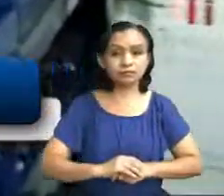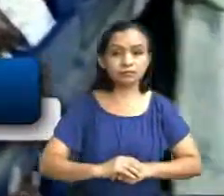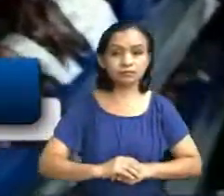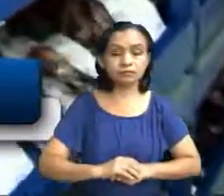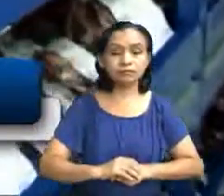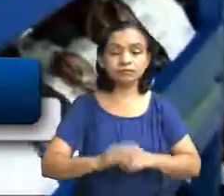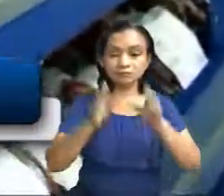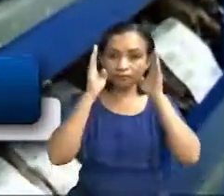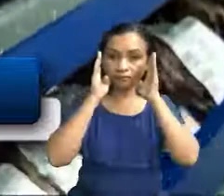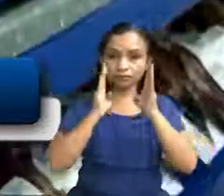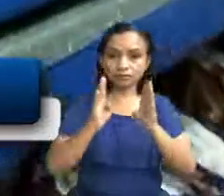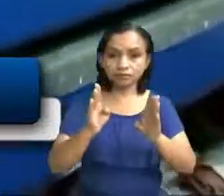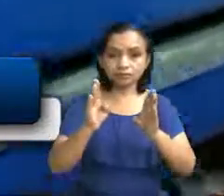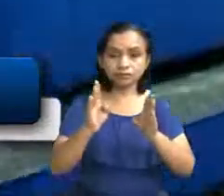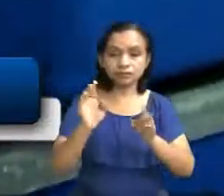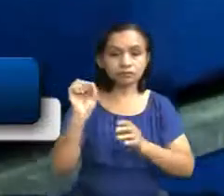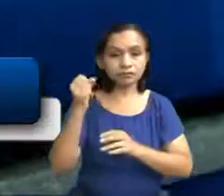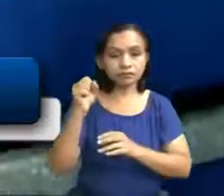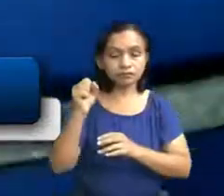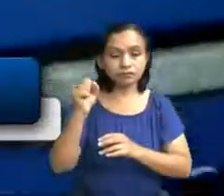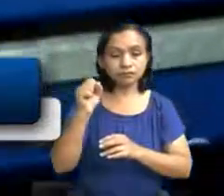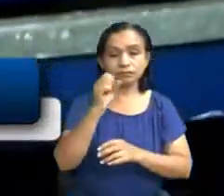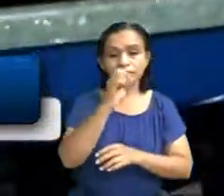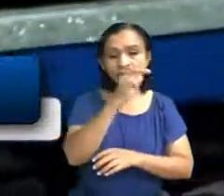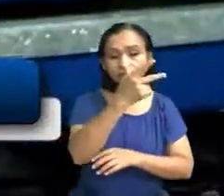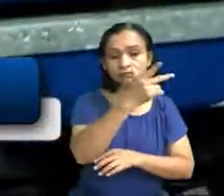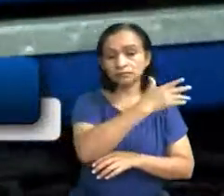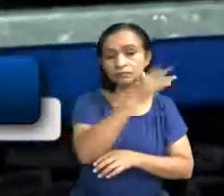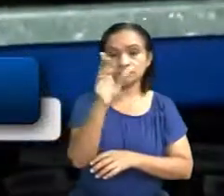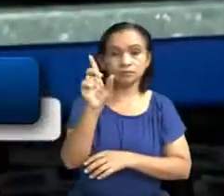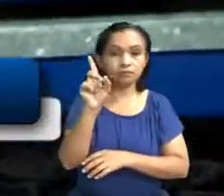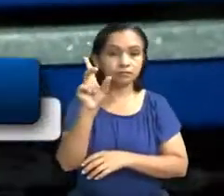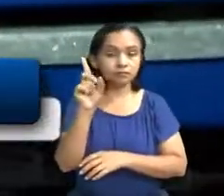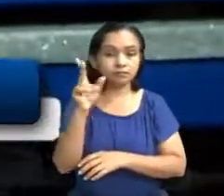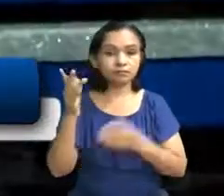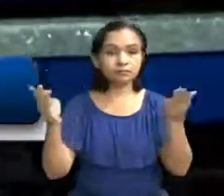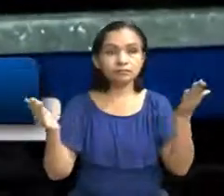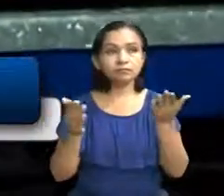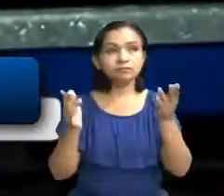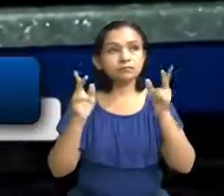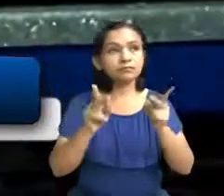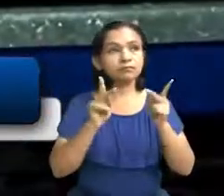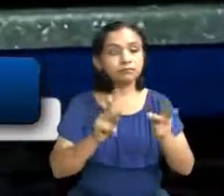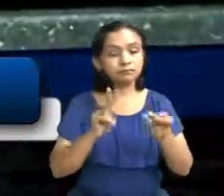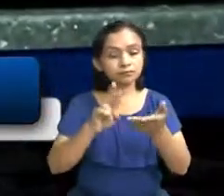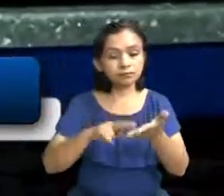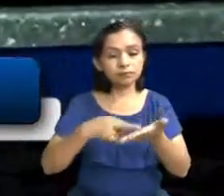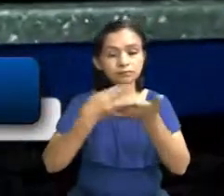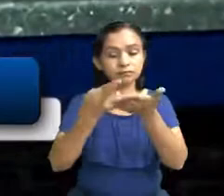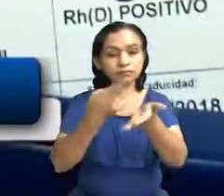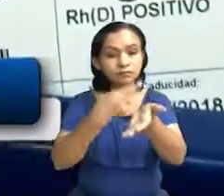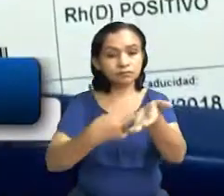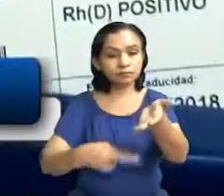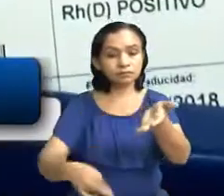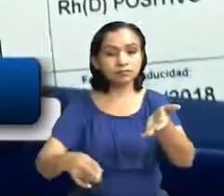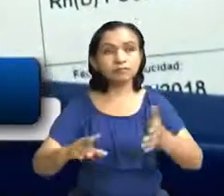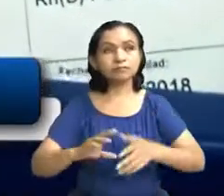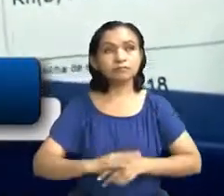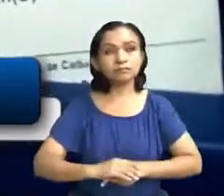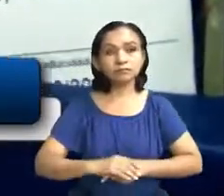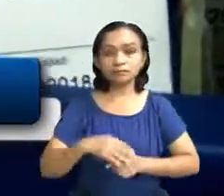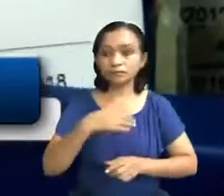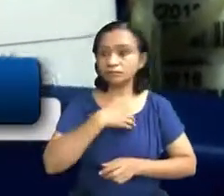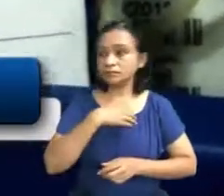es la atención, y los días sábados hasta mediodía. ¿Cómo deben llevar preparado, doctor, las personas que llegan con esa